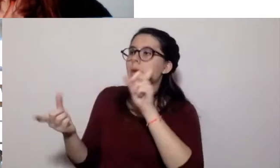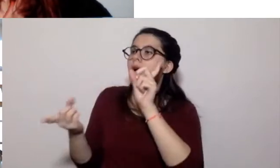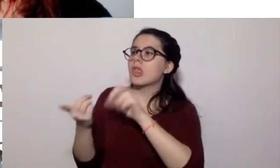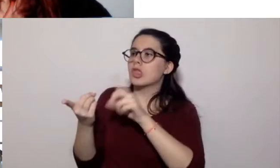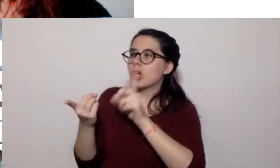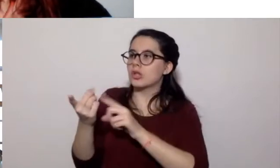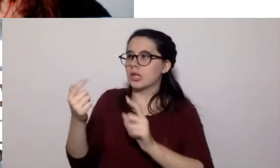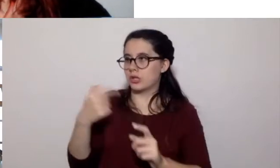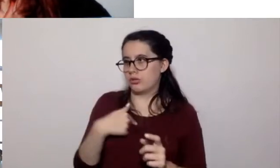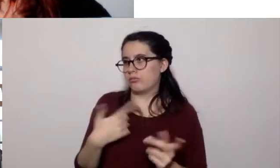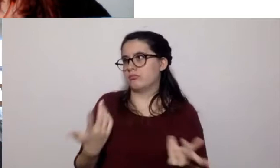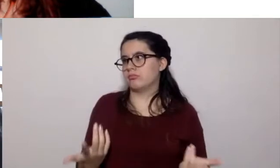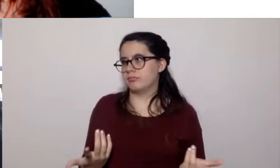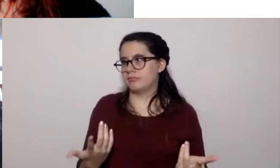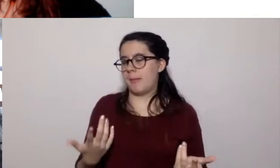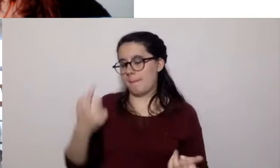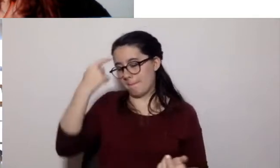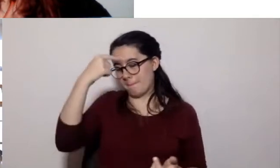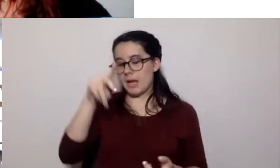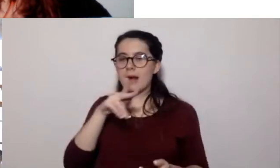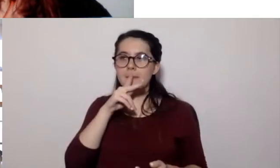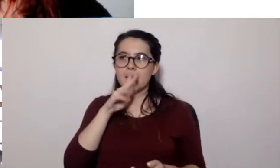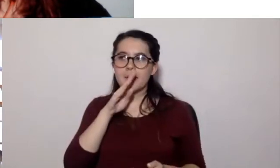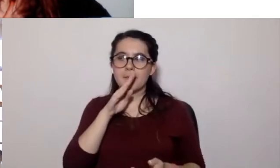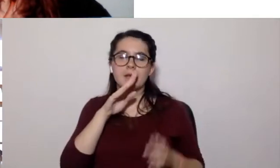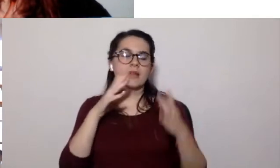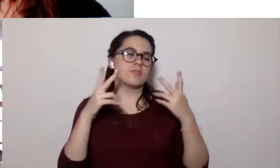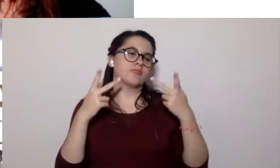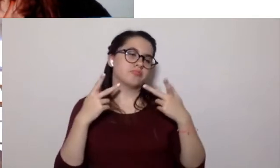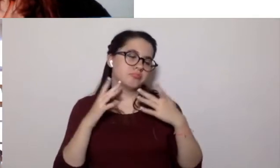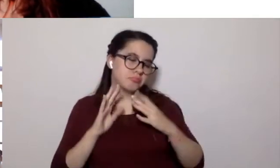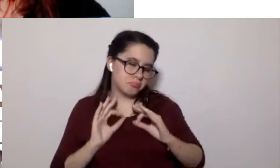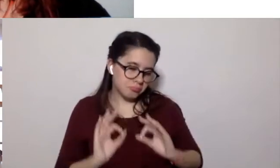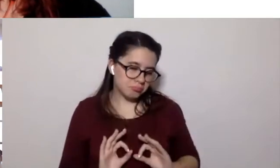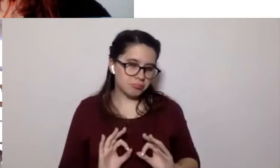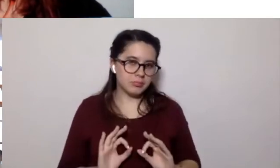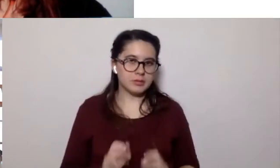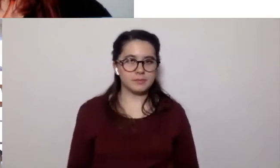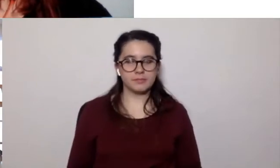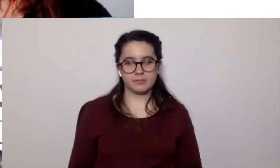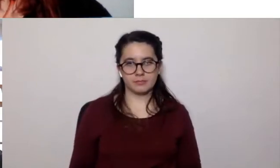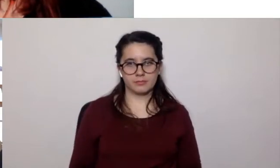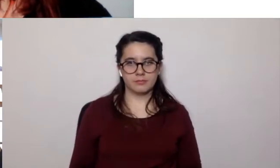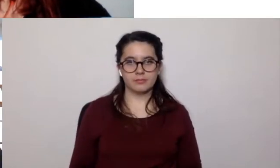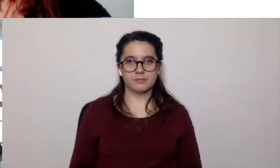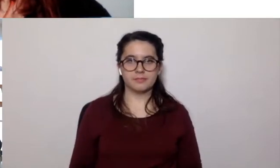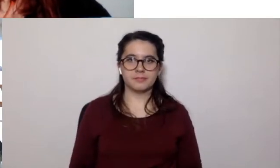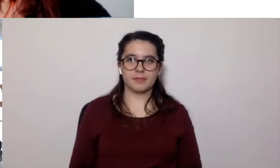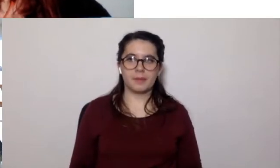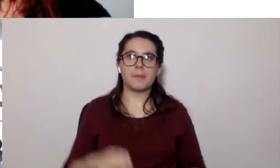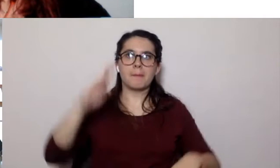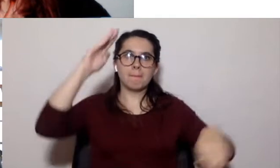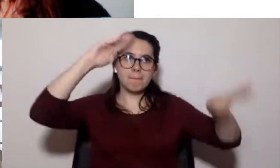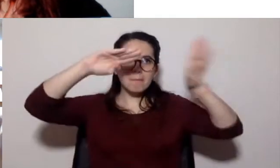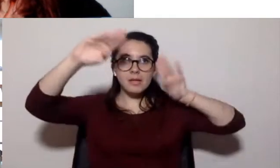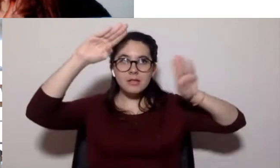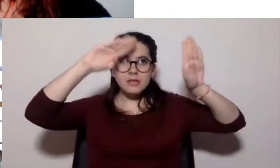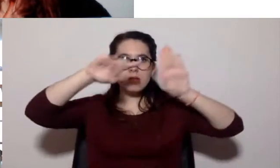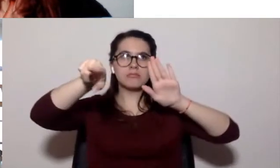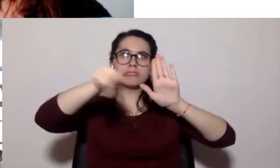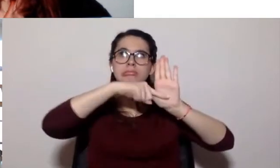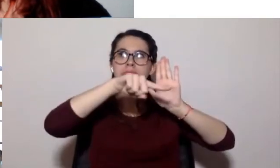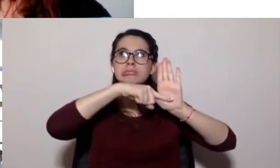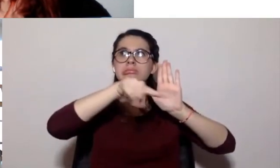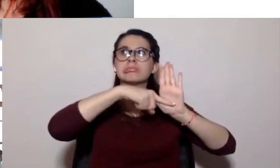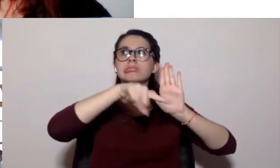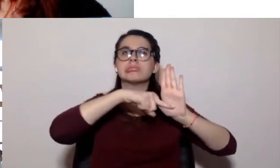Entonces, ¿qué sí puedo controlar y qué no puedo controlar? Ayuda a bajar la ansiedad y a estos pensamientos inútiles,